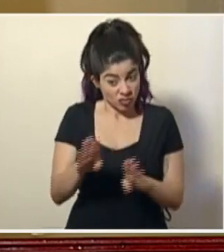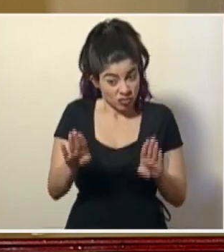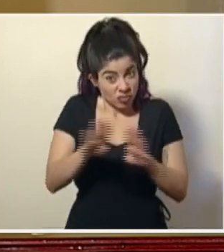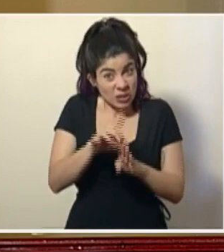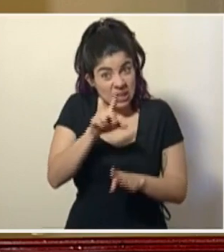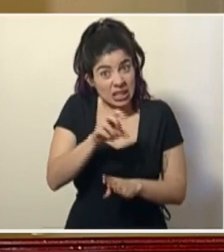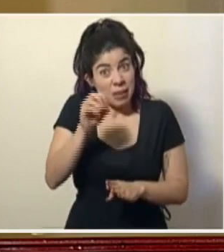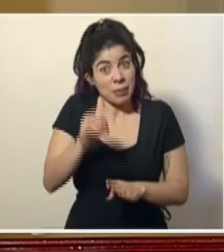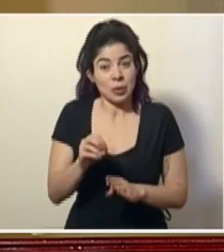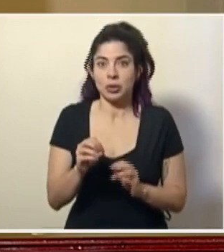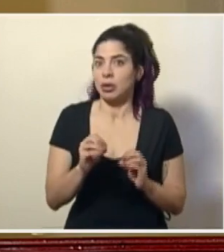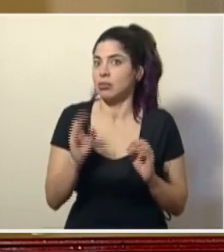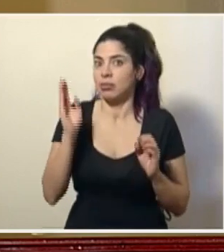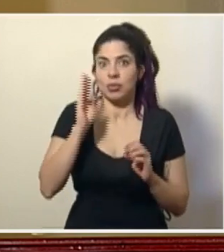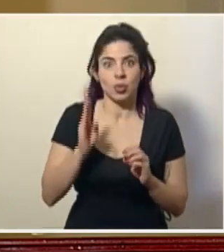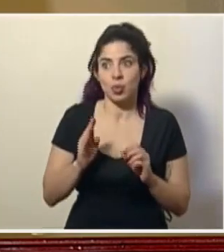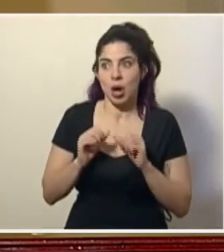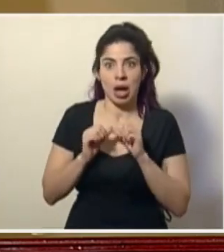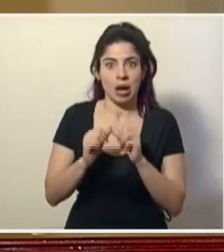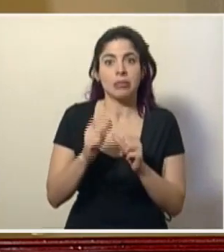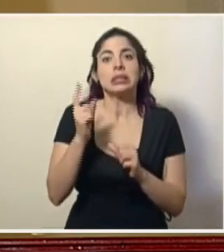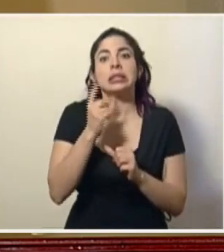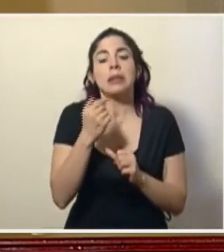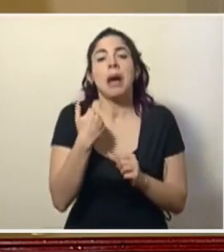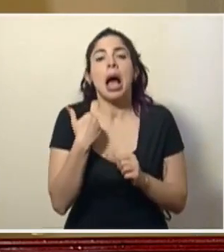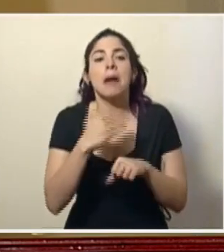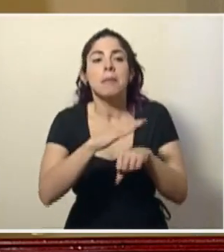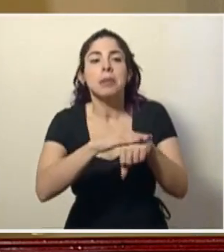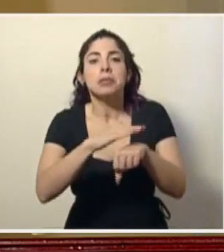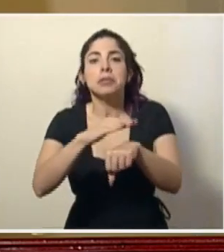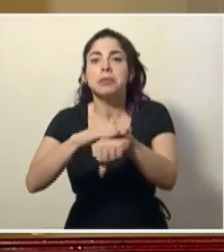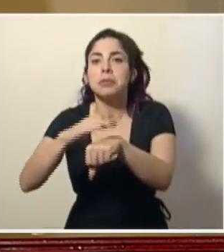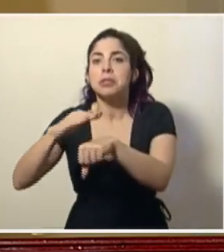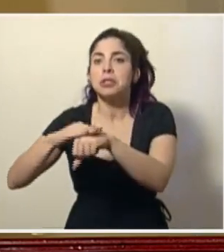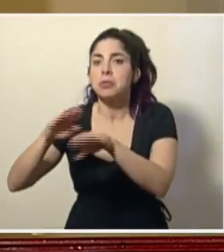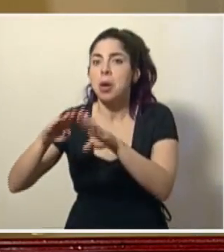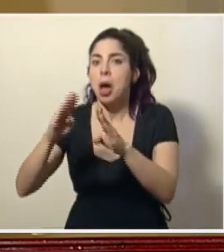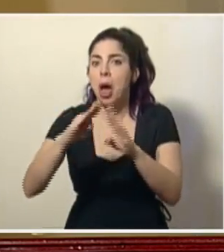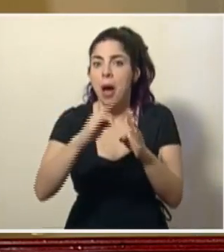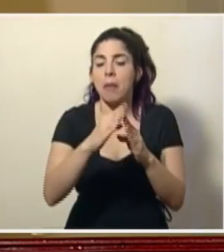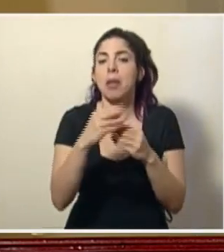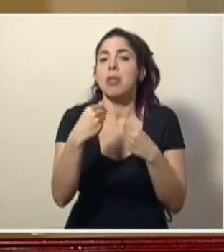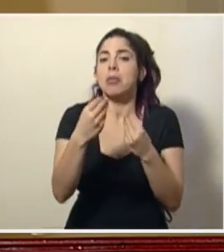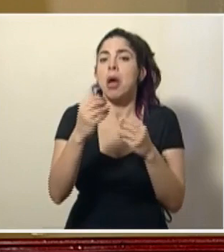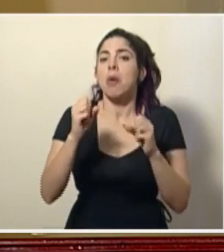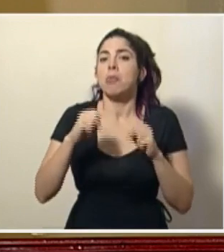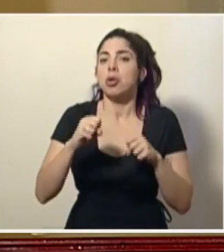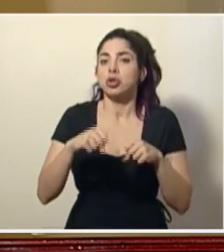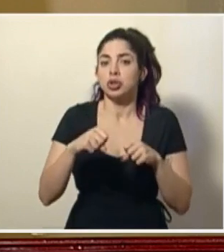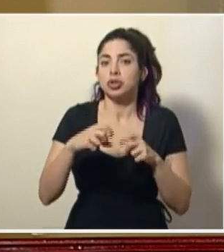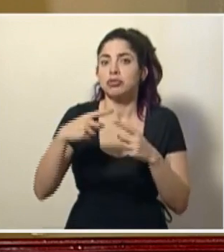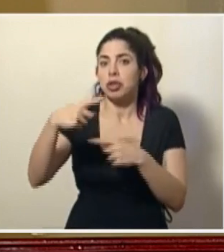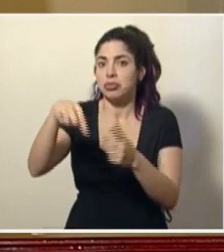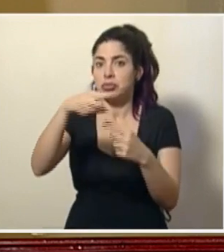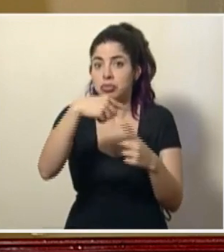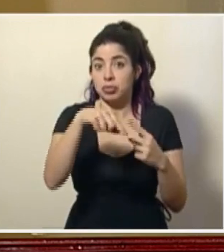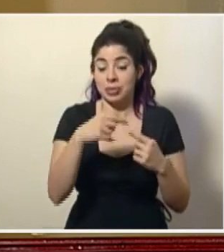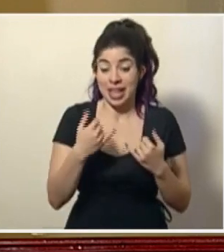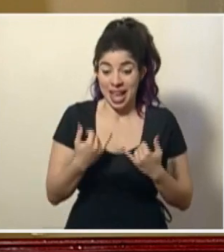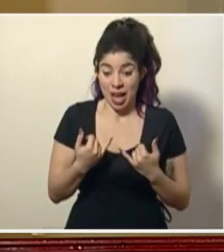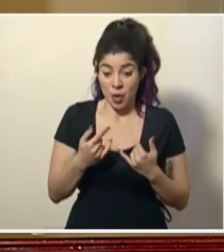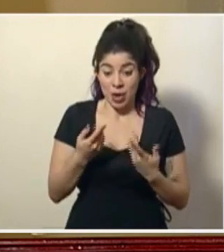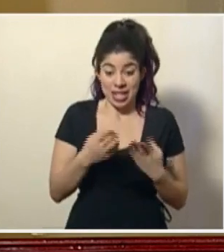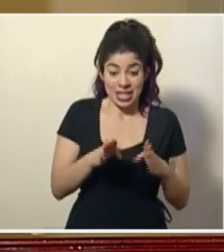total, siempre hemos tenido una lista de excepciones y una posibilidad de movernos, y esta fase de cierre y